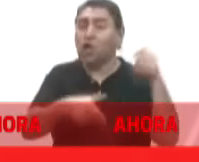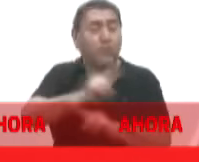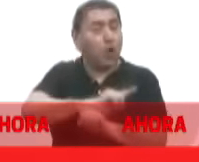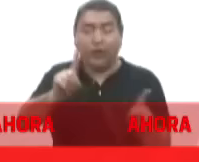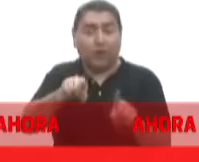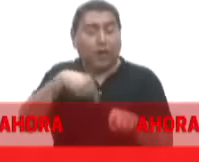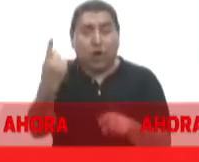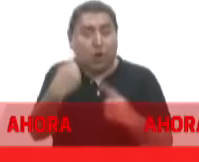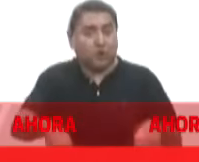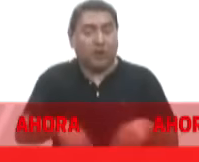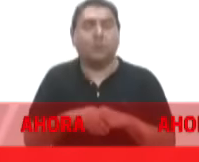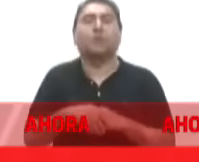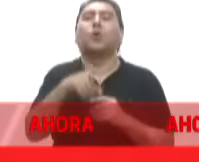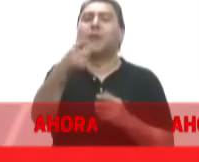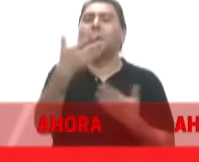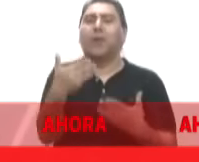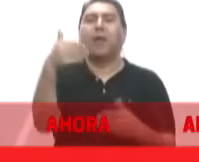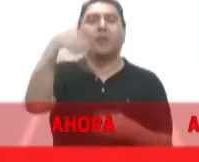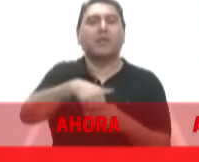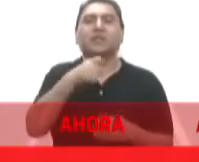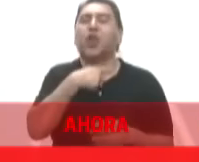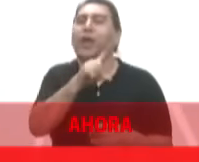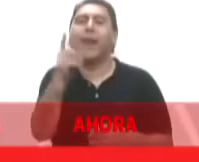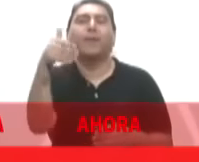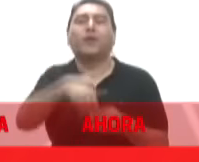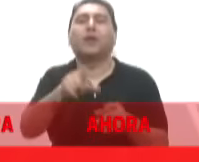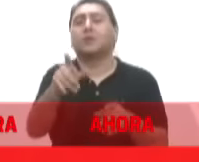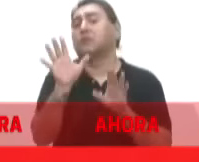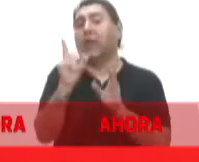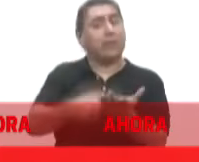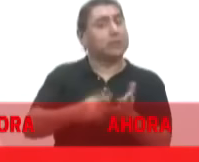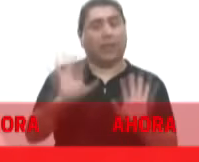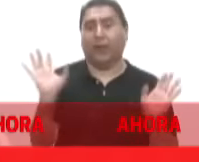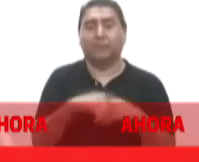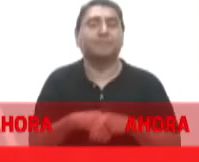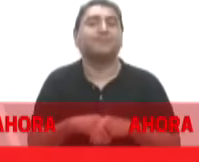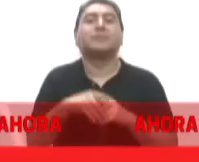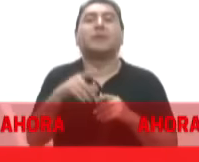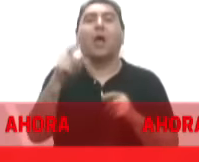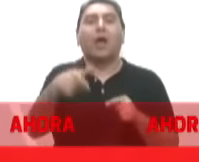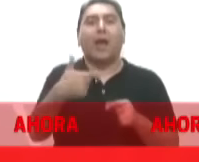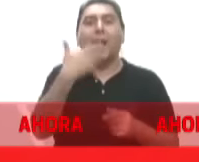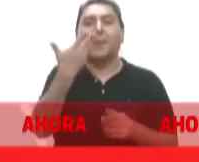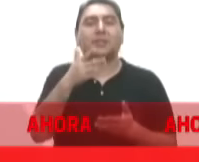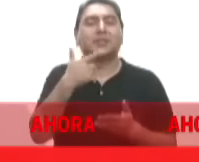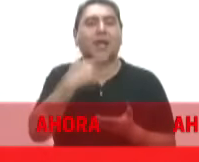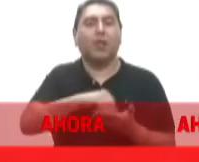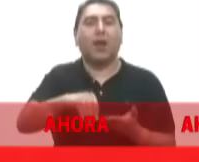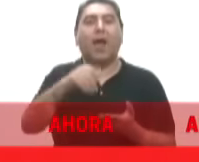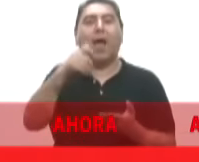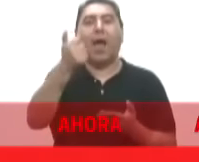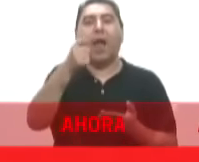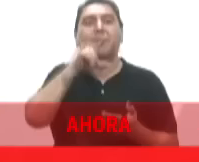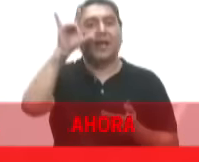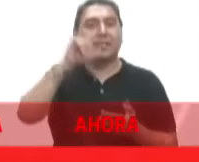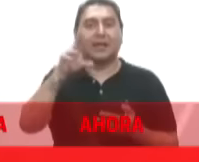cosa. Senadora, usted puede votar. Si no quiere votar, es su elección. Sí tiene el uso de la palabra la senadora Álvarez Rivero.